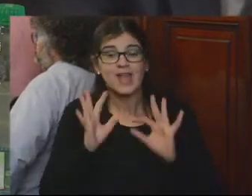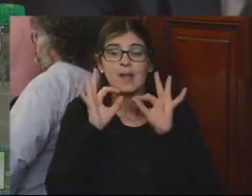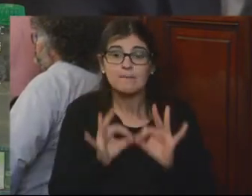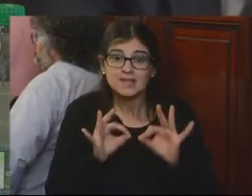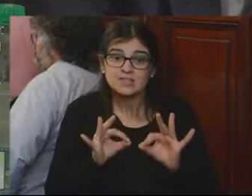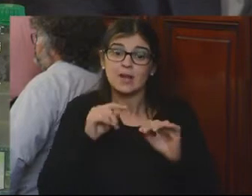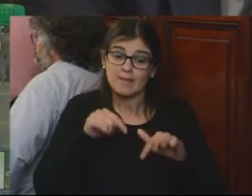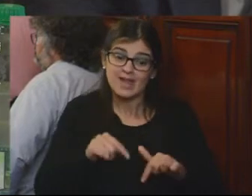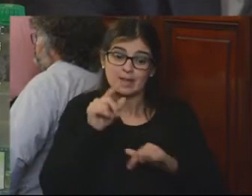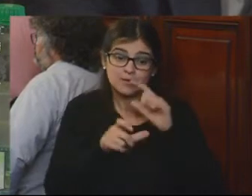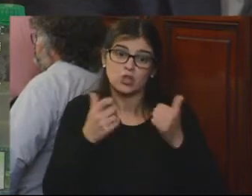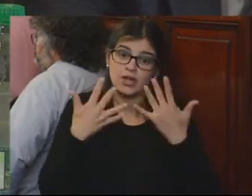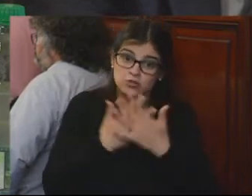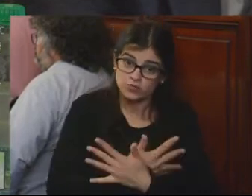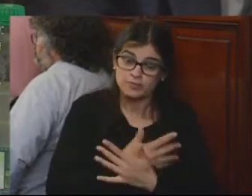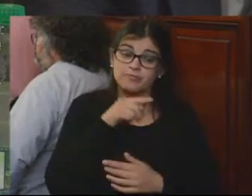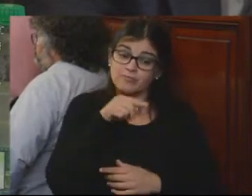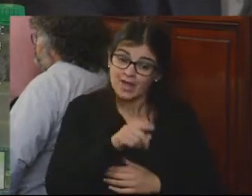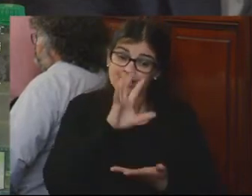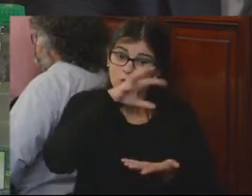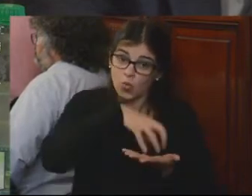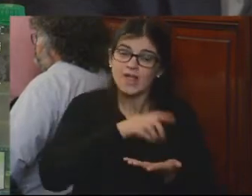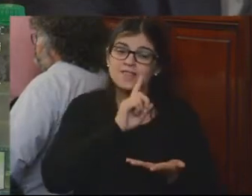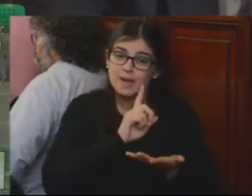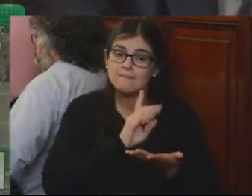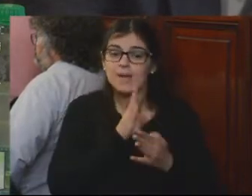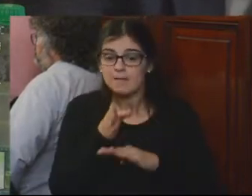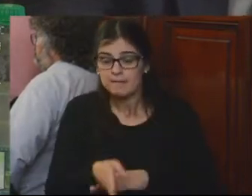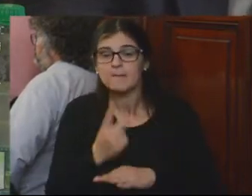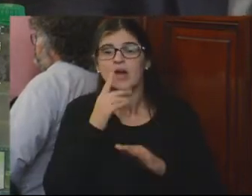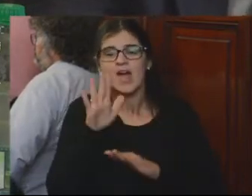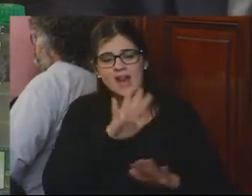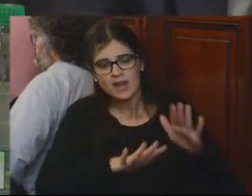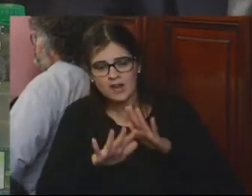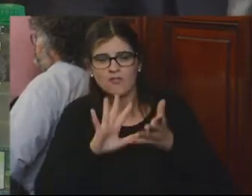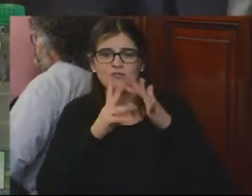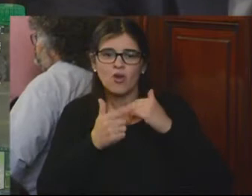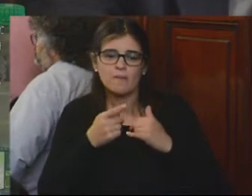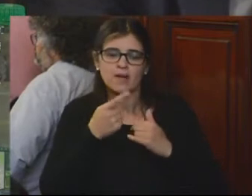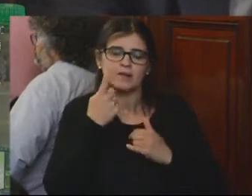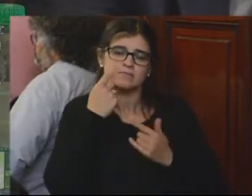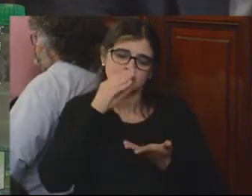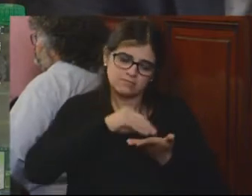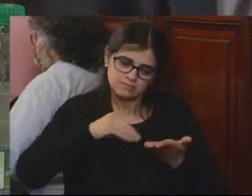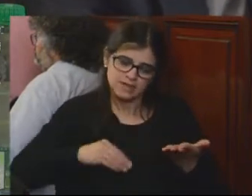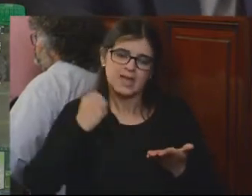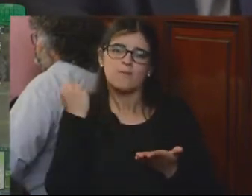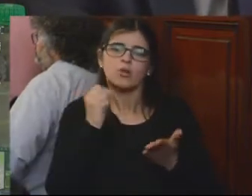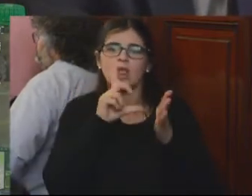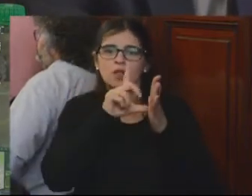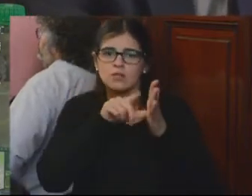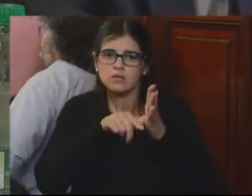para estas víctimas este centro interviene también en el otorgamiento de reparaciones donde se registran importantes demoras